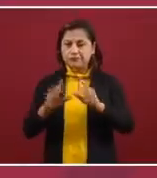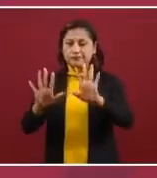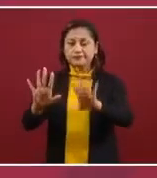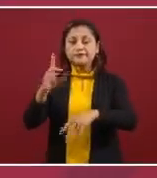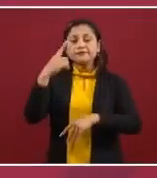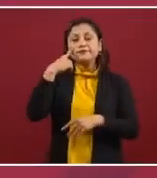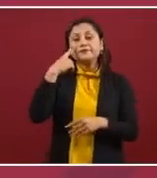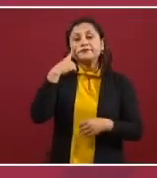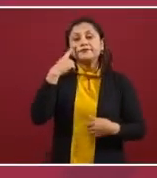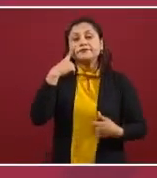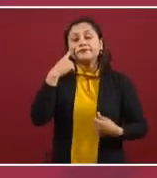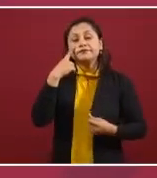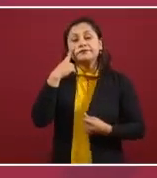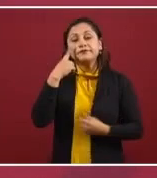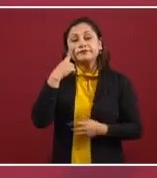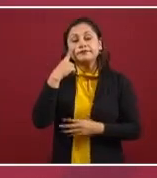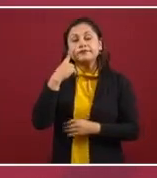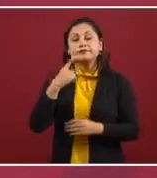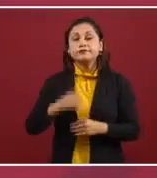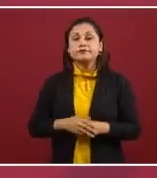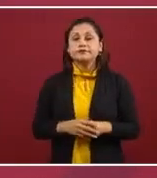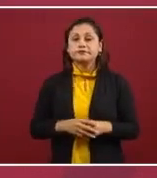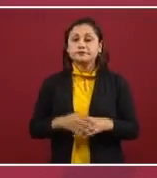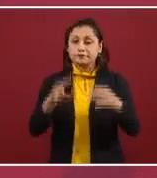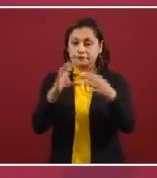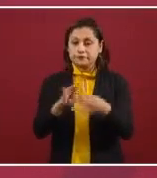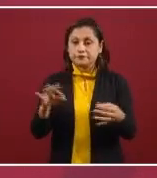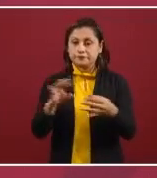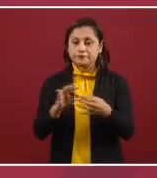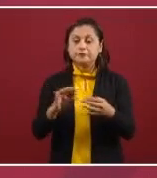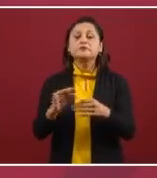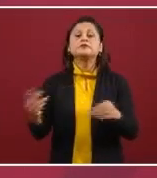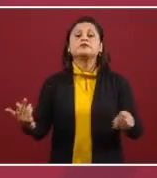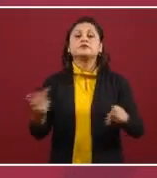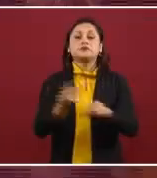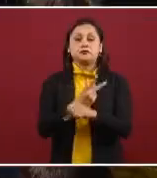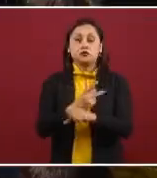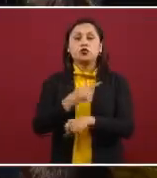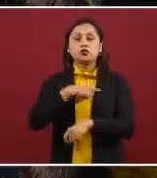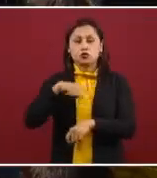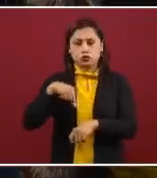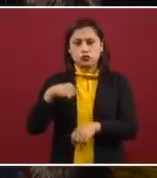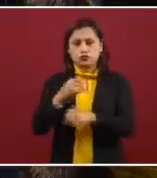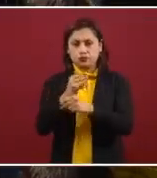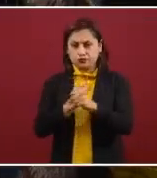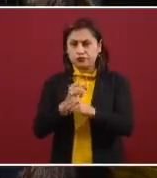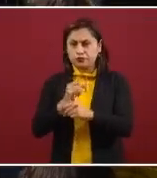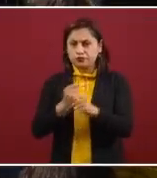O habría que revisarlo, vamos a informar